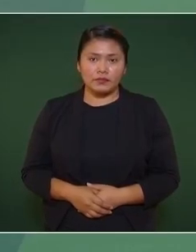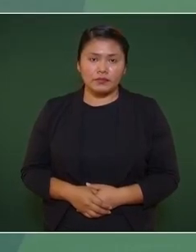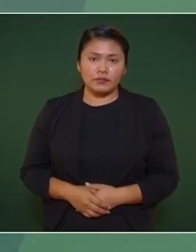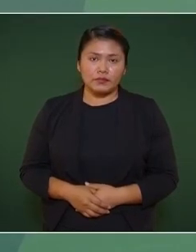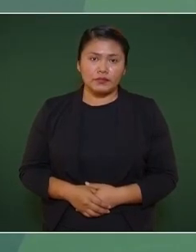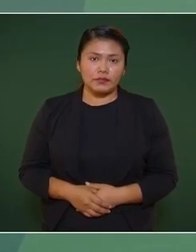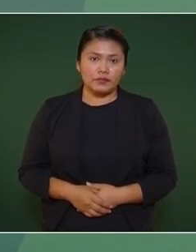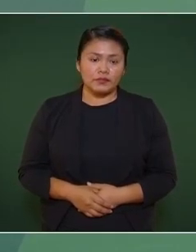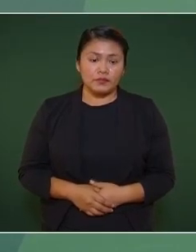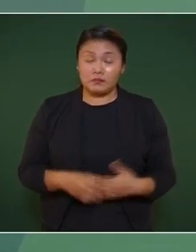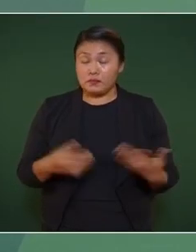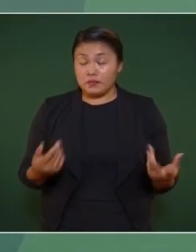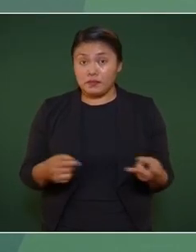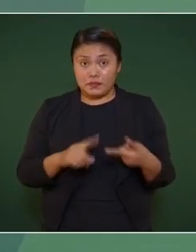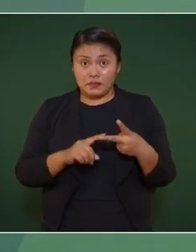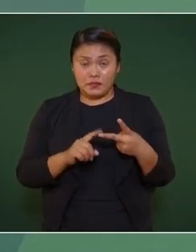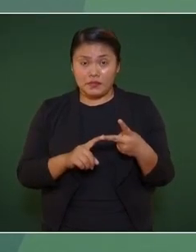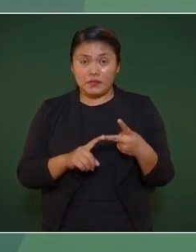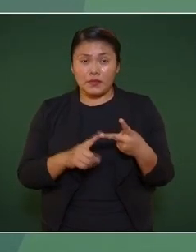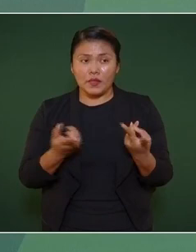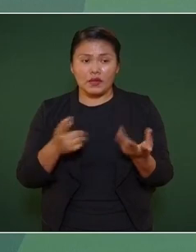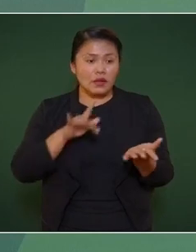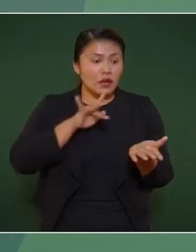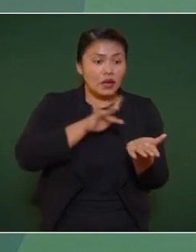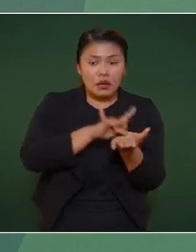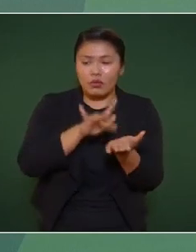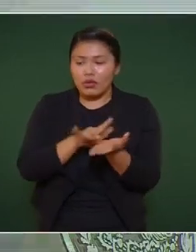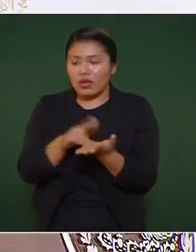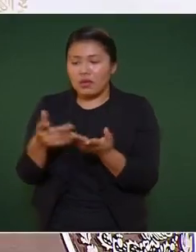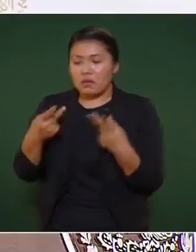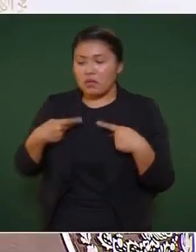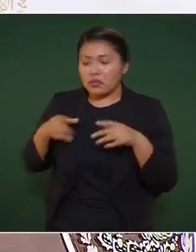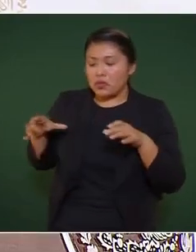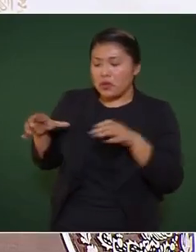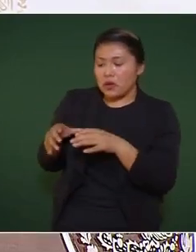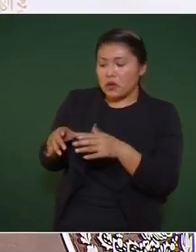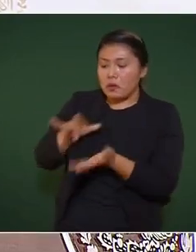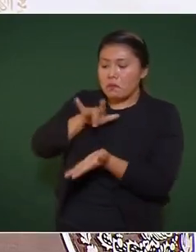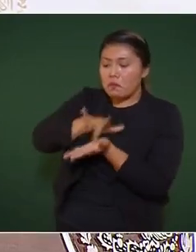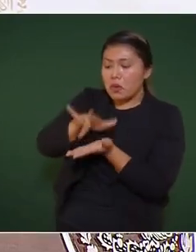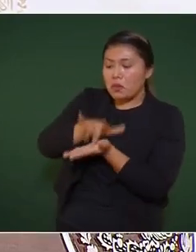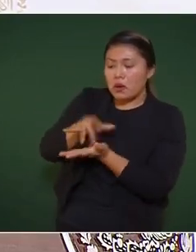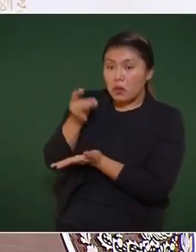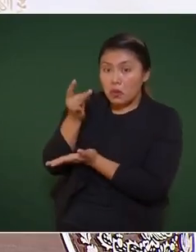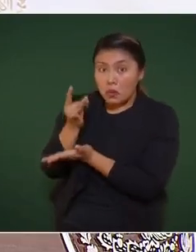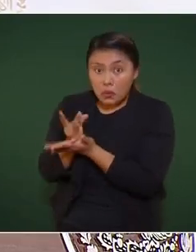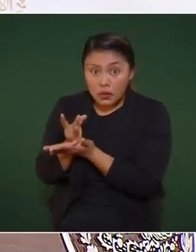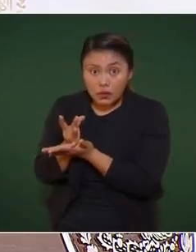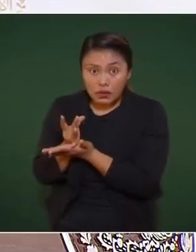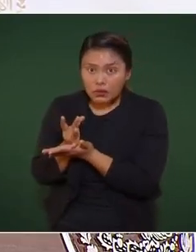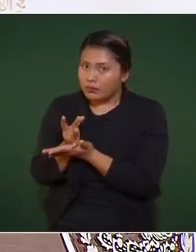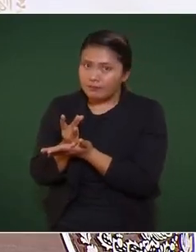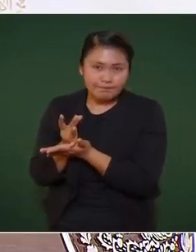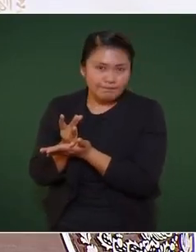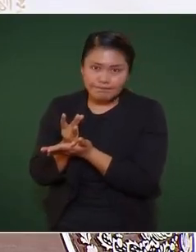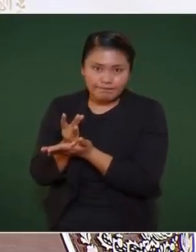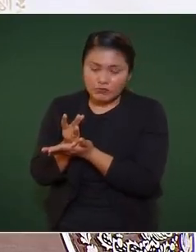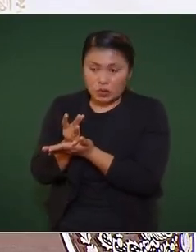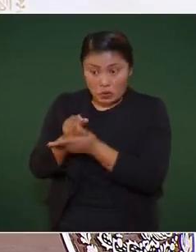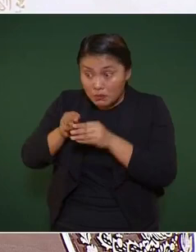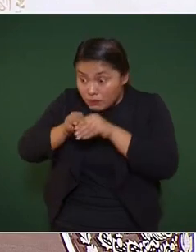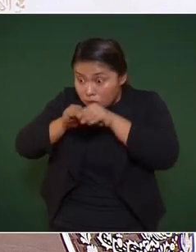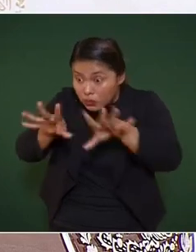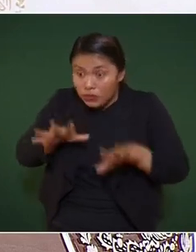no se queda el apoyo en unas cuantas manos, le llega a todos. Les comentaba que de